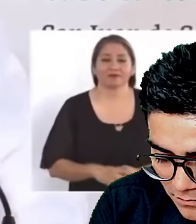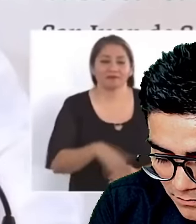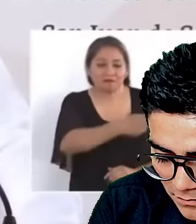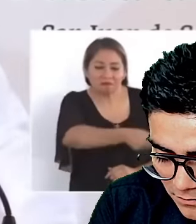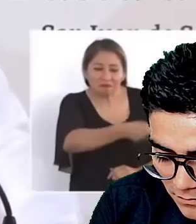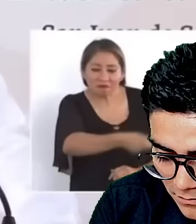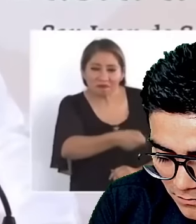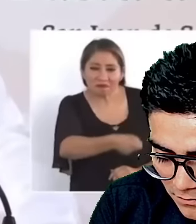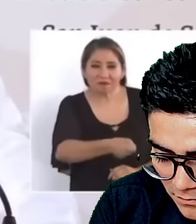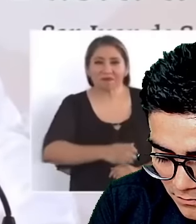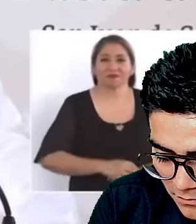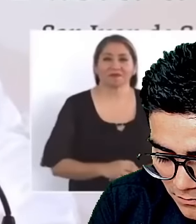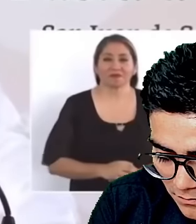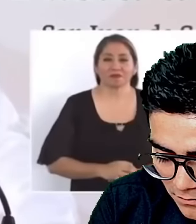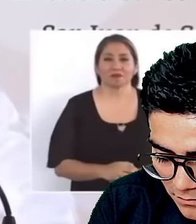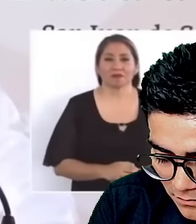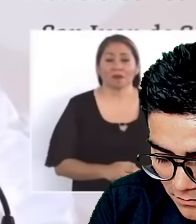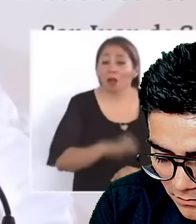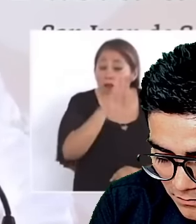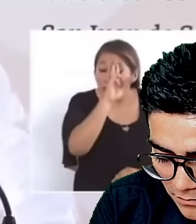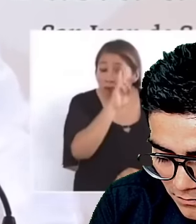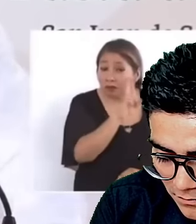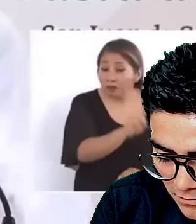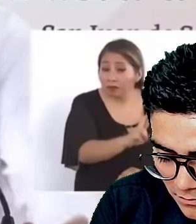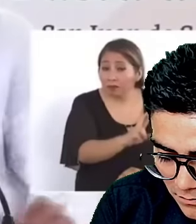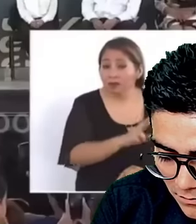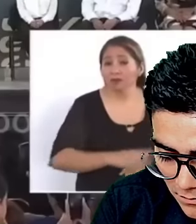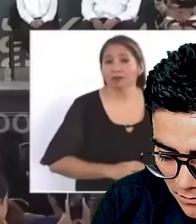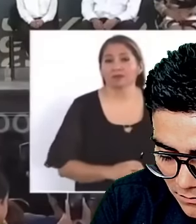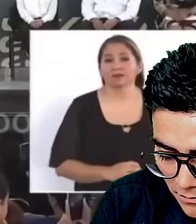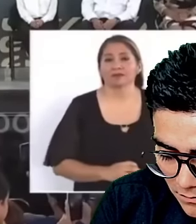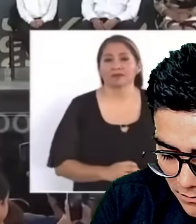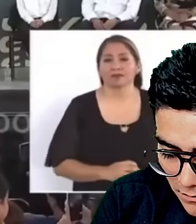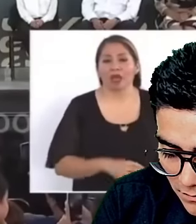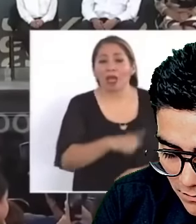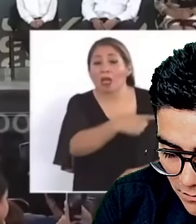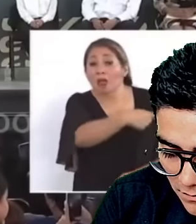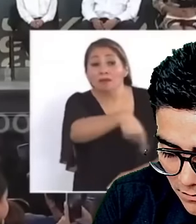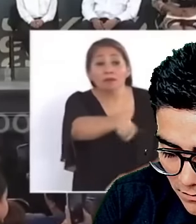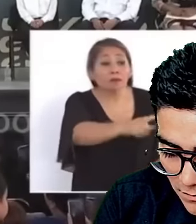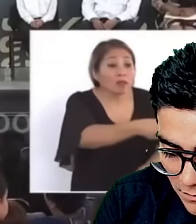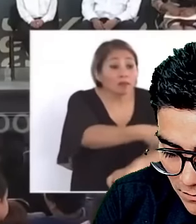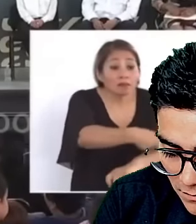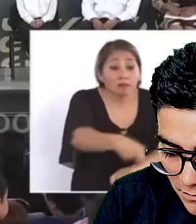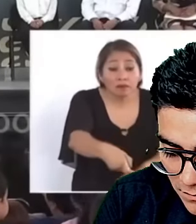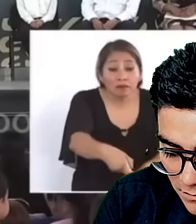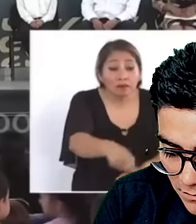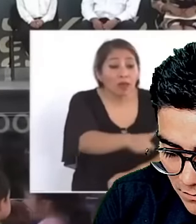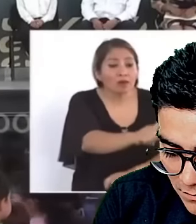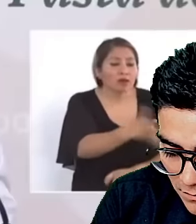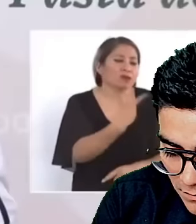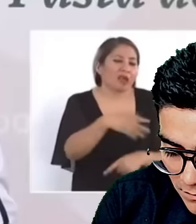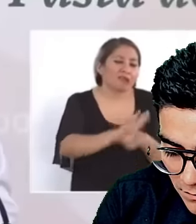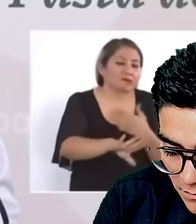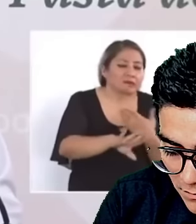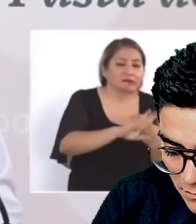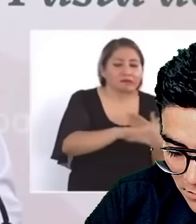Saludo con respeto a las familias